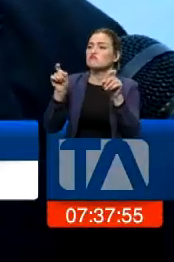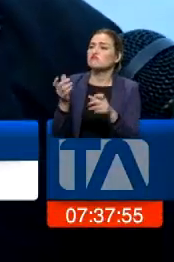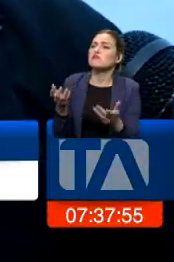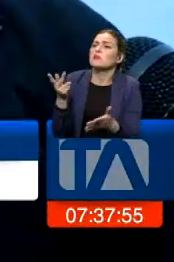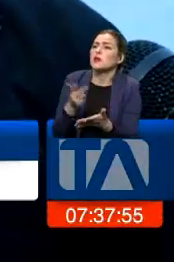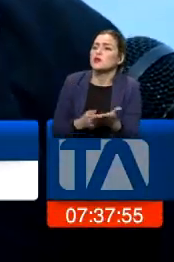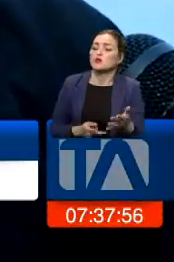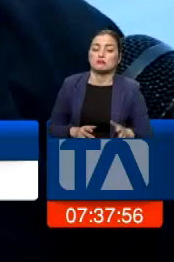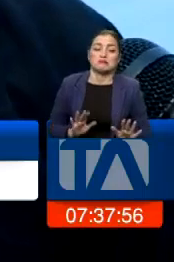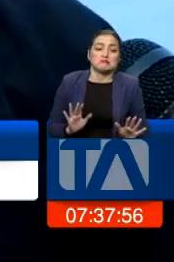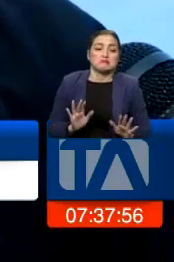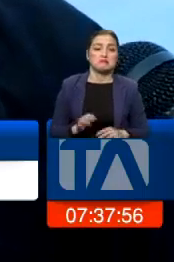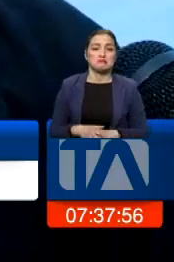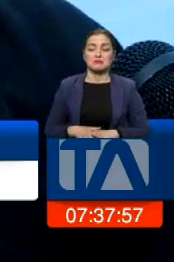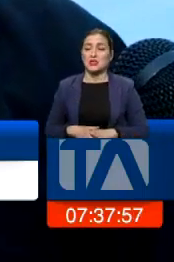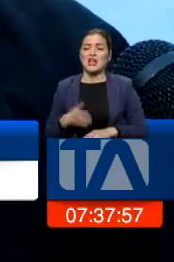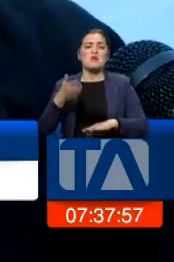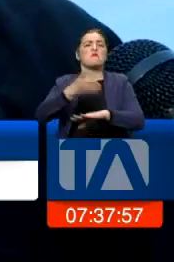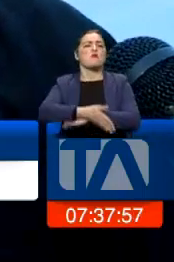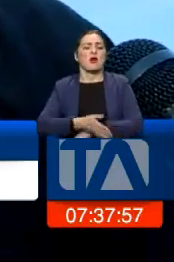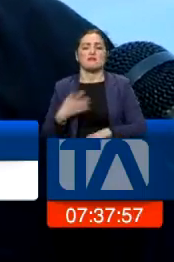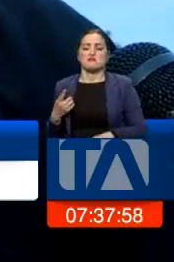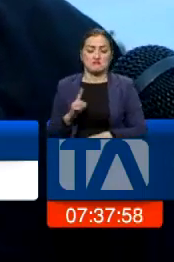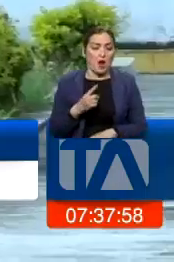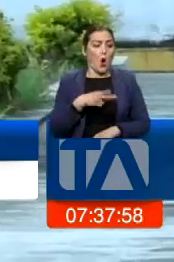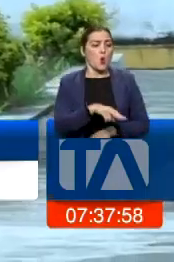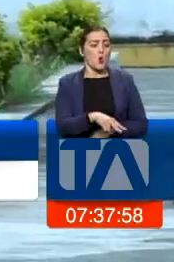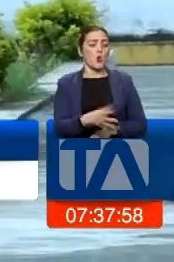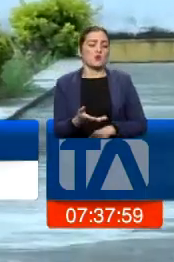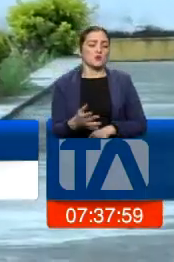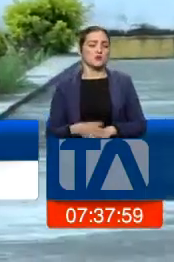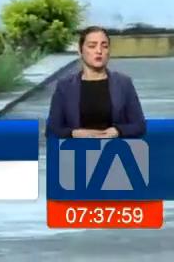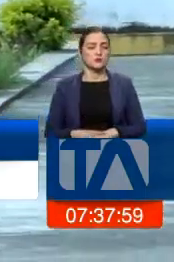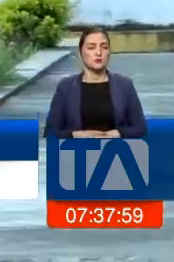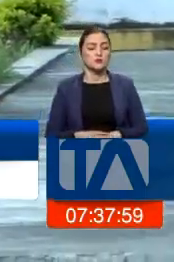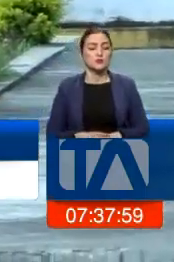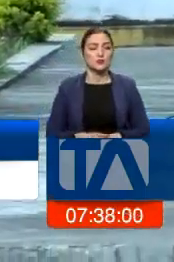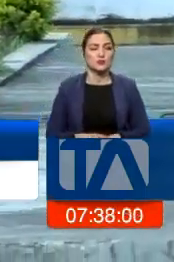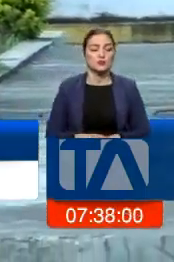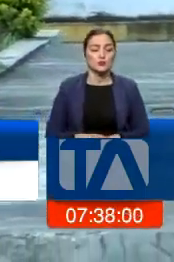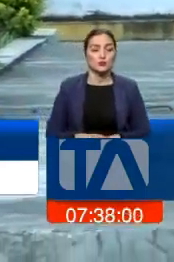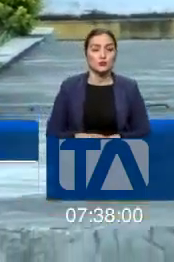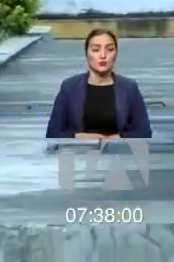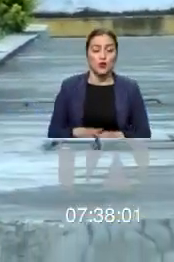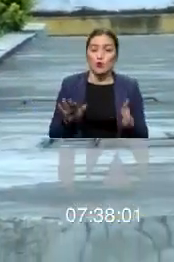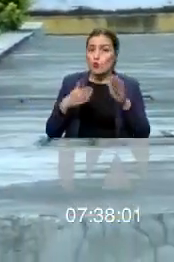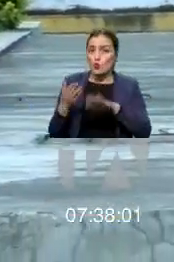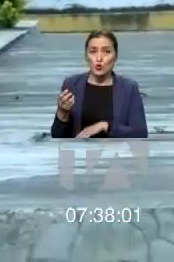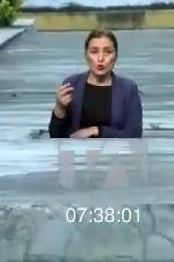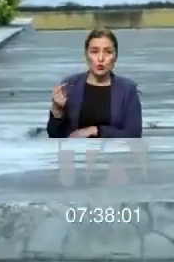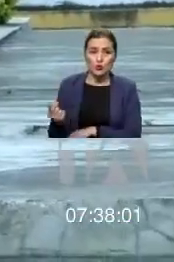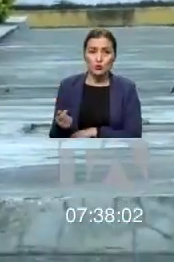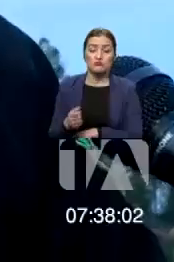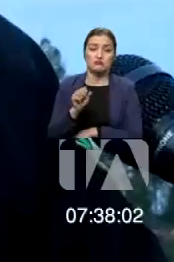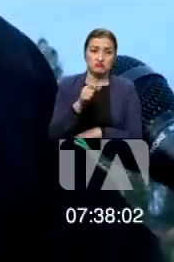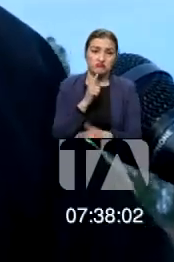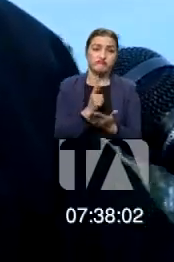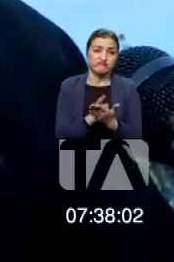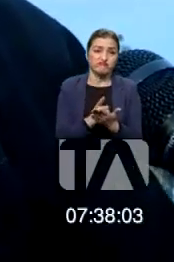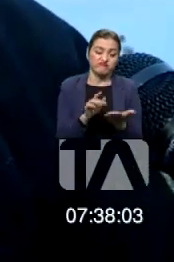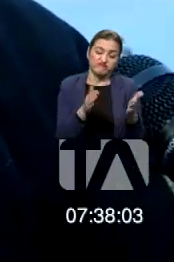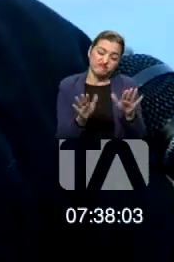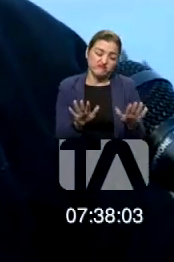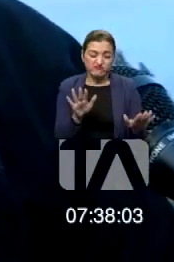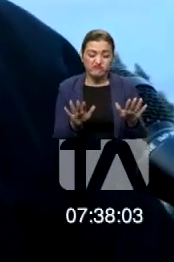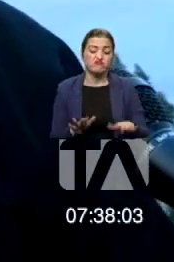detalles, solo indicaron de que llegaron luego que se suscitó. ¿De lo que sabe, murió instantáneamente? Presumiblemente instantáneamente. ¿Algún